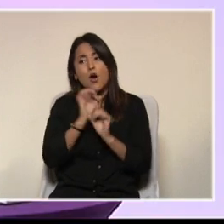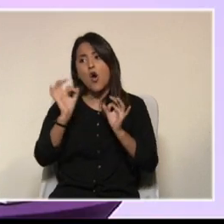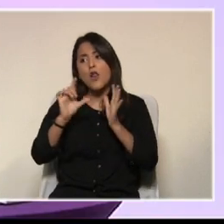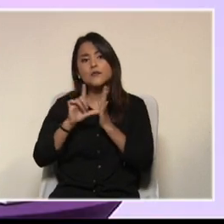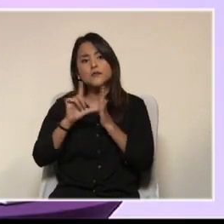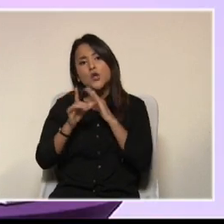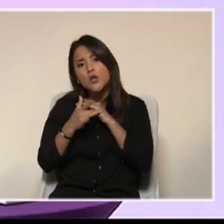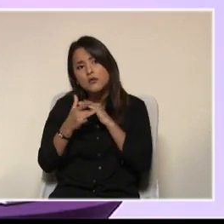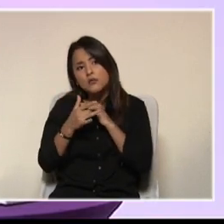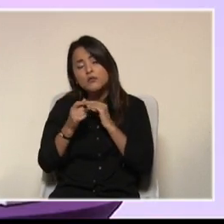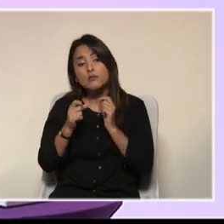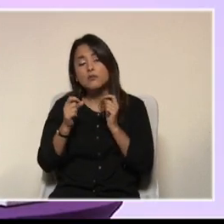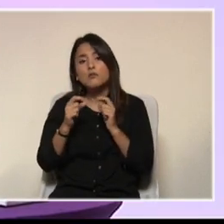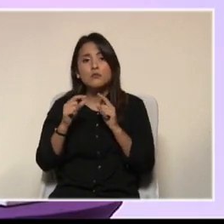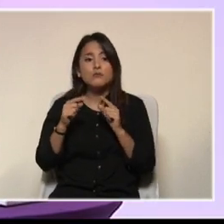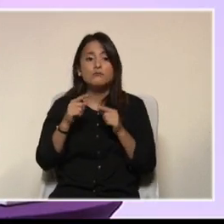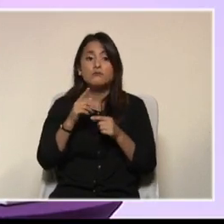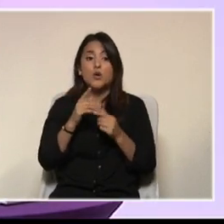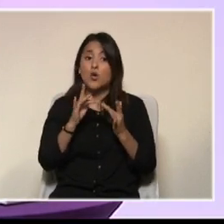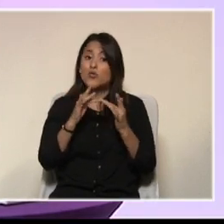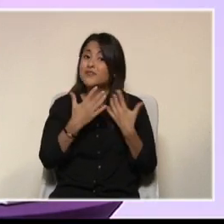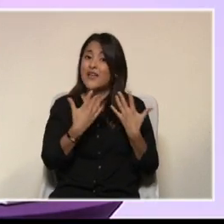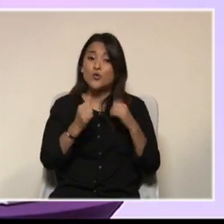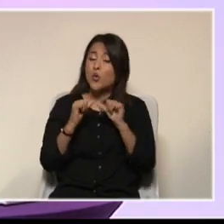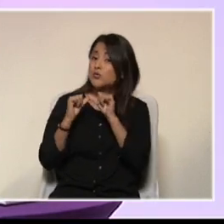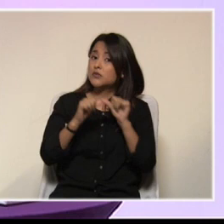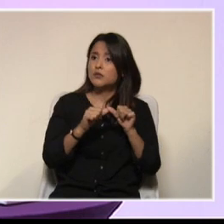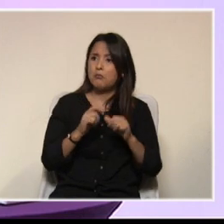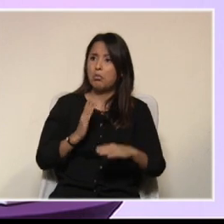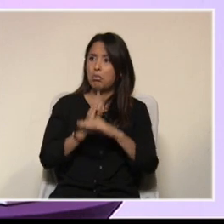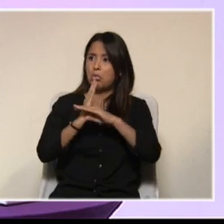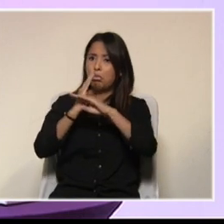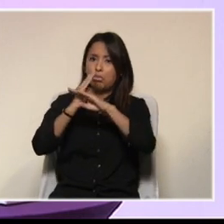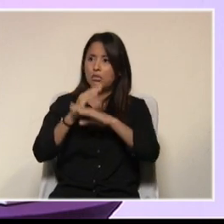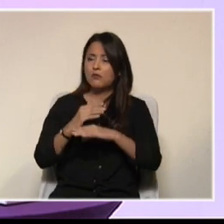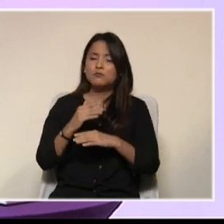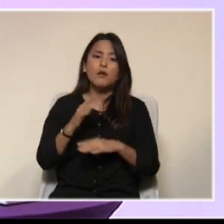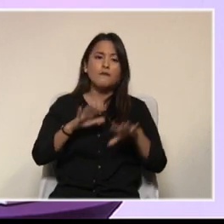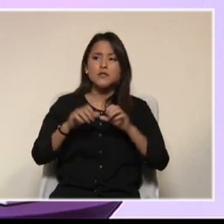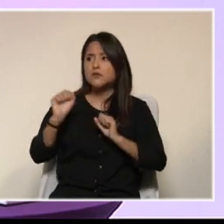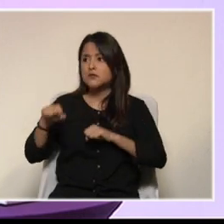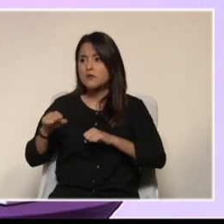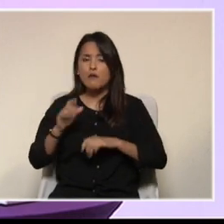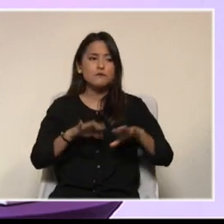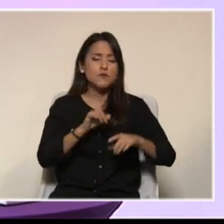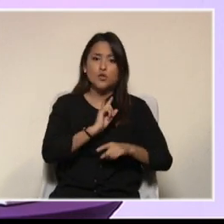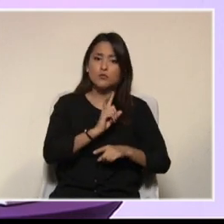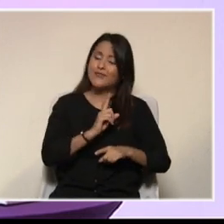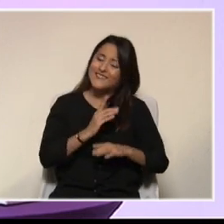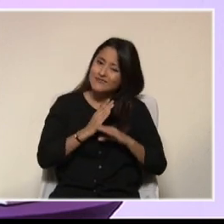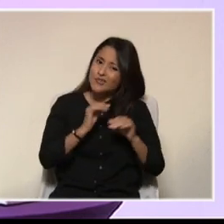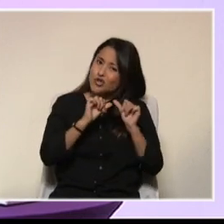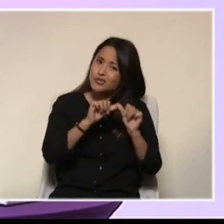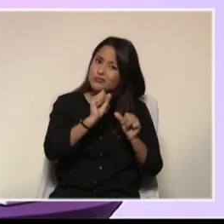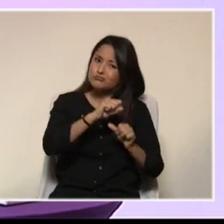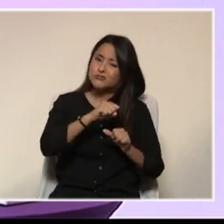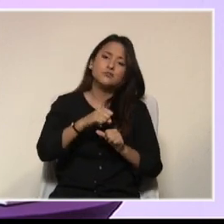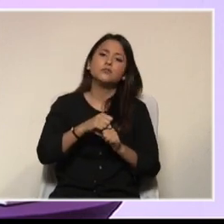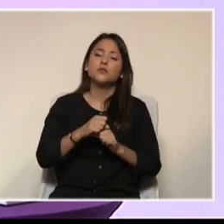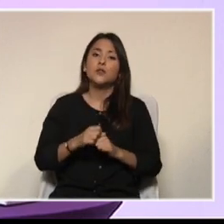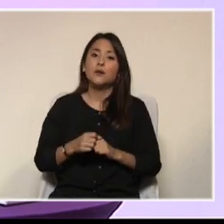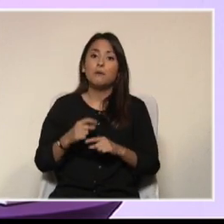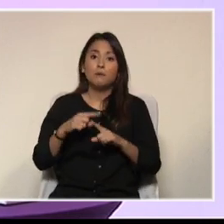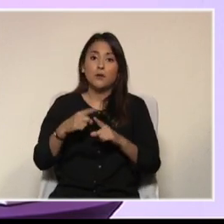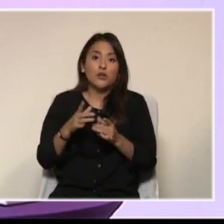igualmente, y esa organización desde el conjunto de personas que hacemos la intervención en este proceso educativo